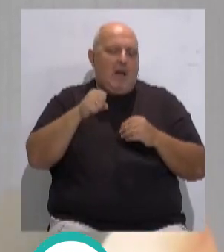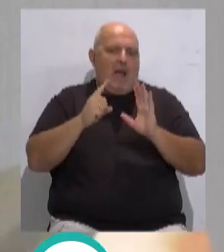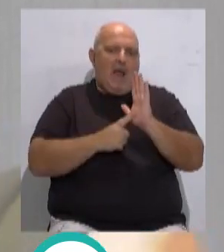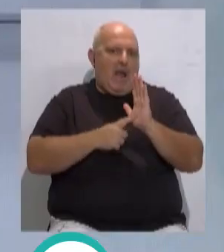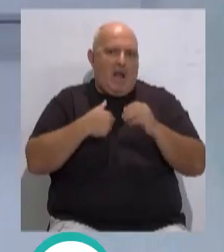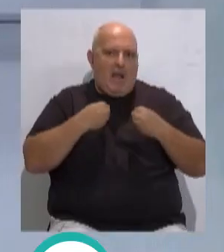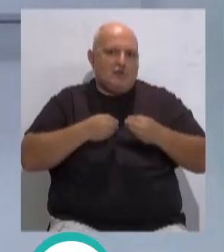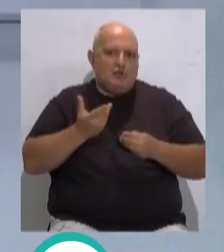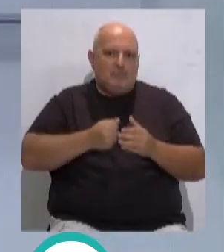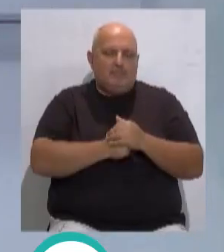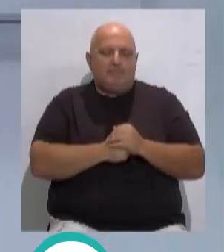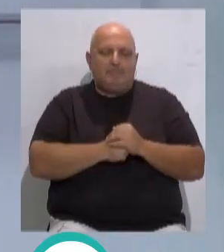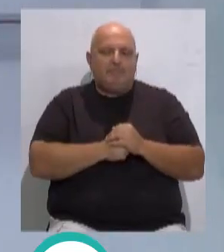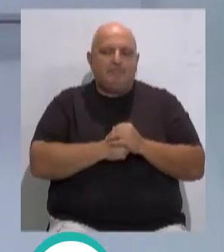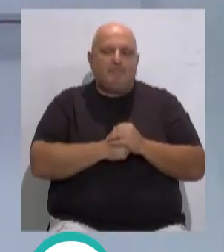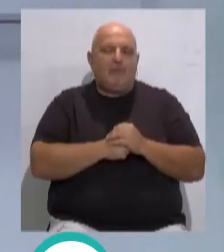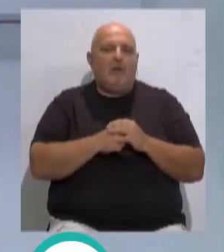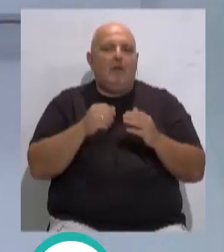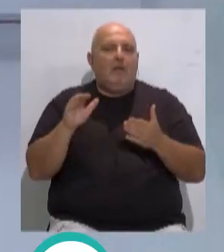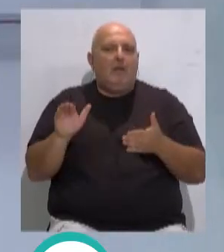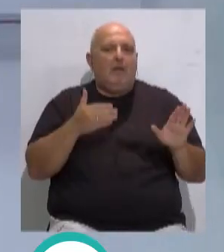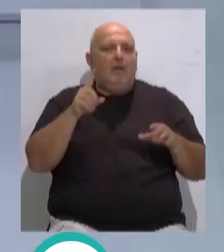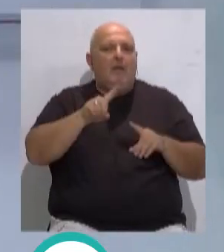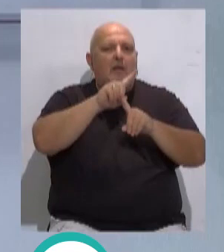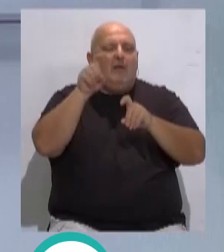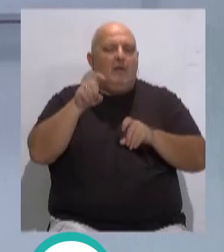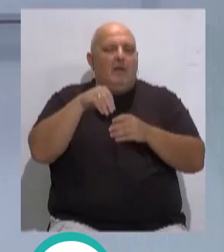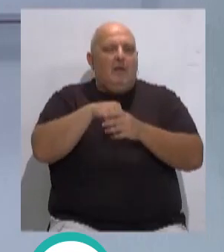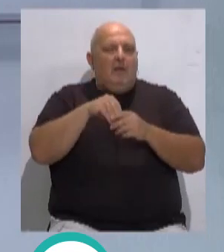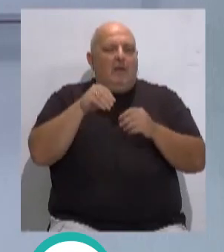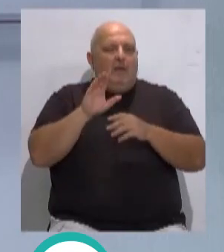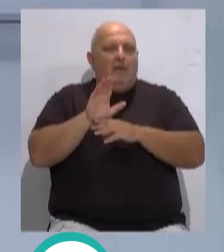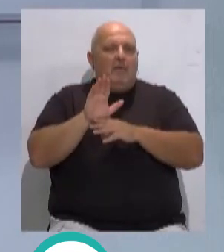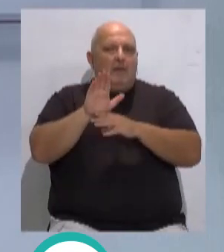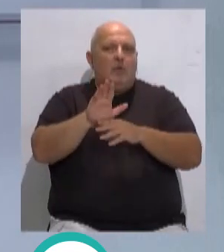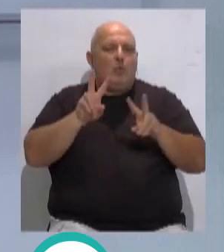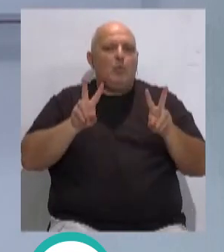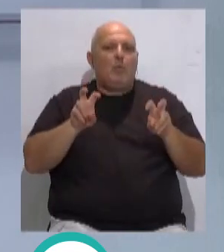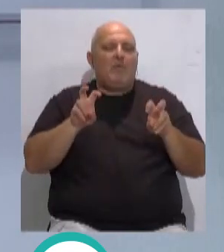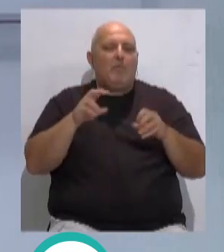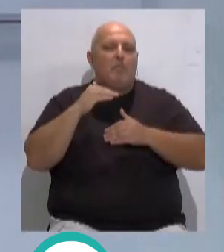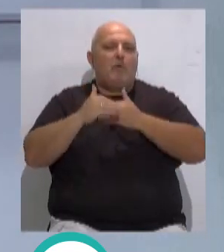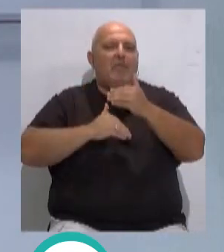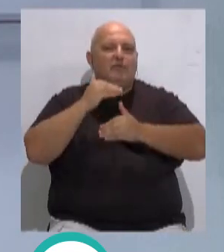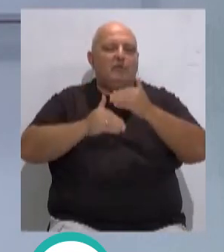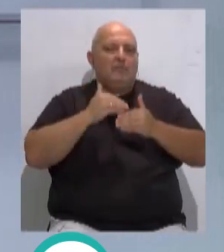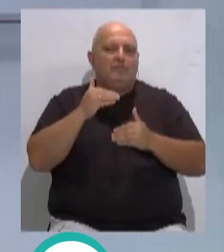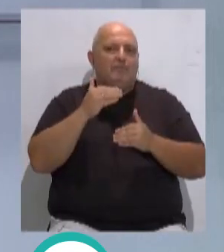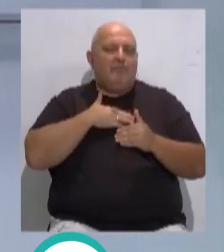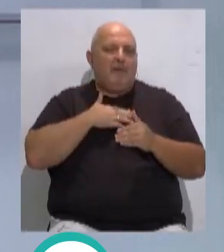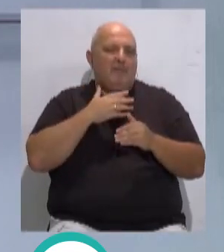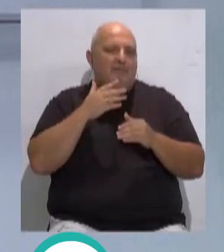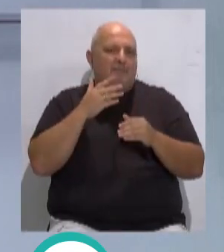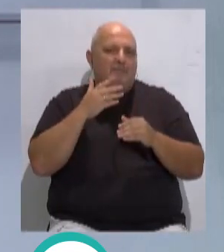lícita. Y preguntada por esta cuestión y por la presentación del nuevo proceso de